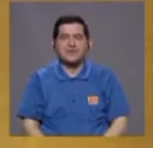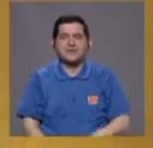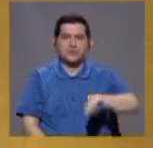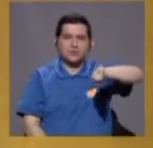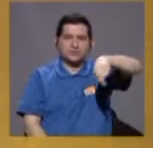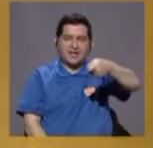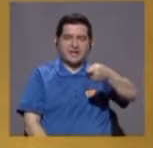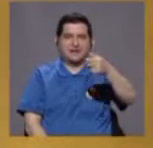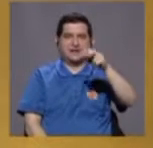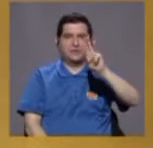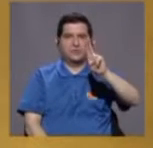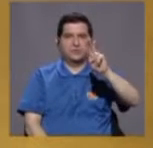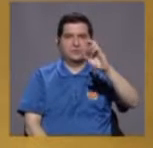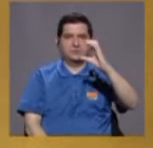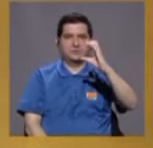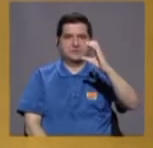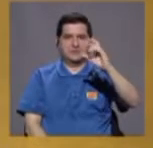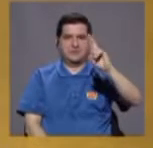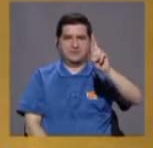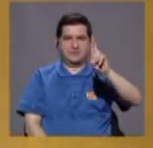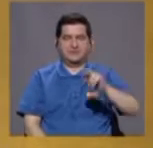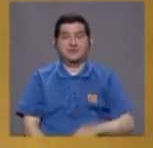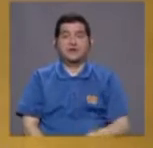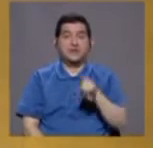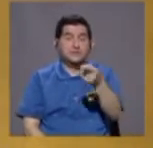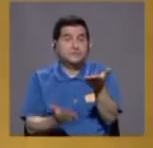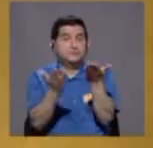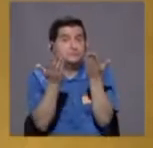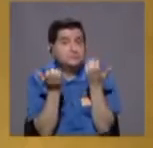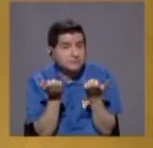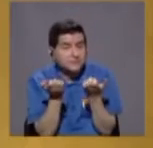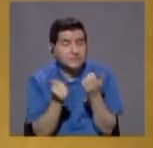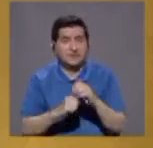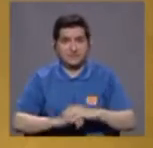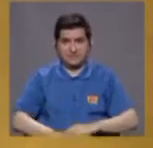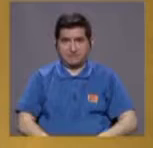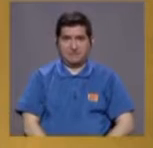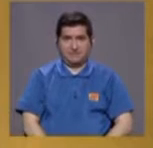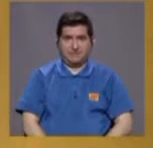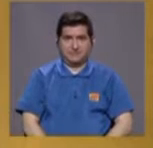Canal UCR, y si usted lo tiene a bien,